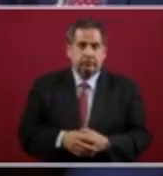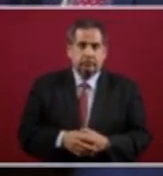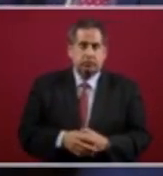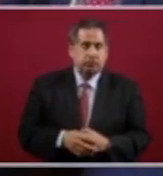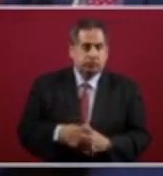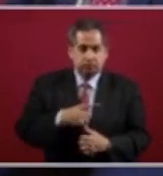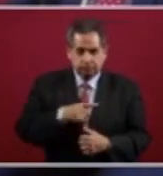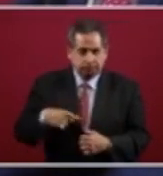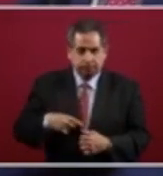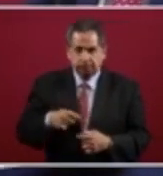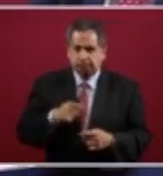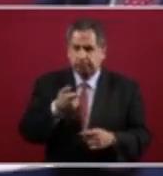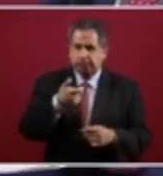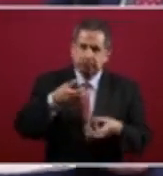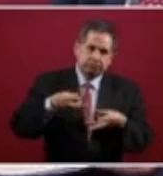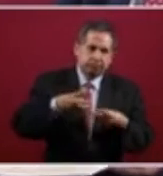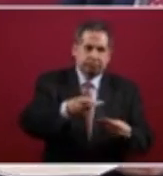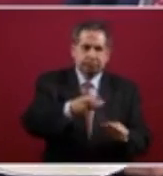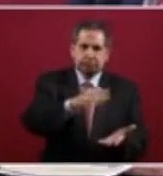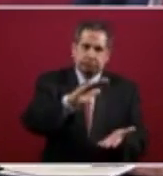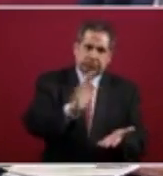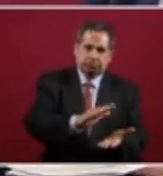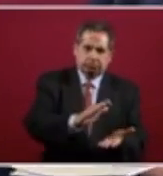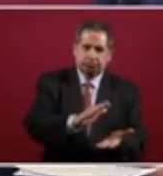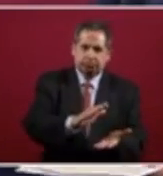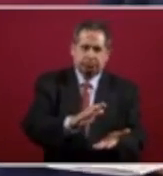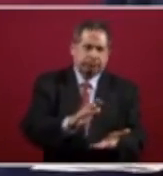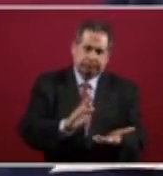deben de reducir sus gastos.